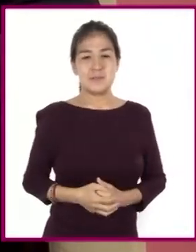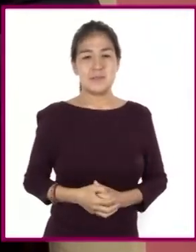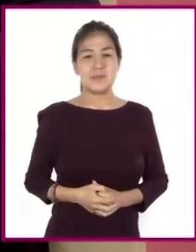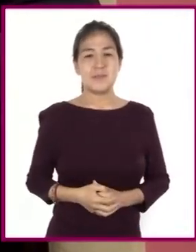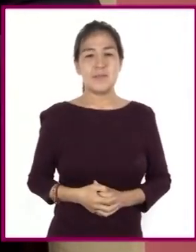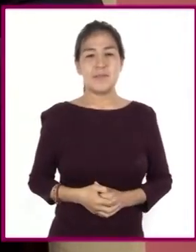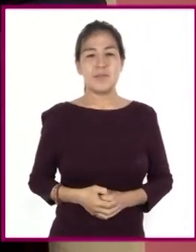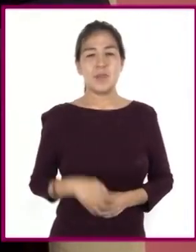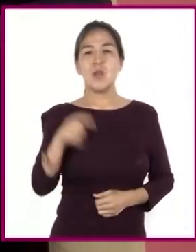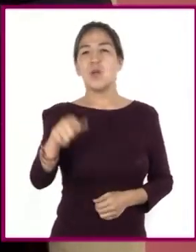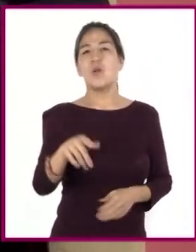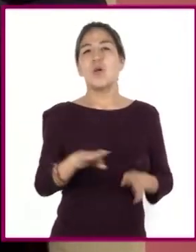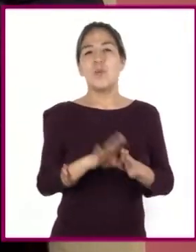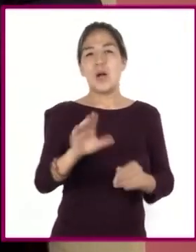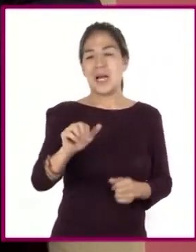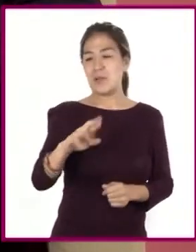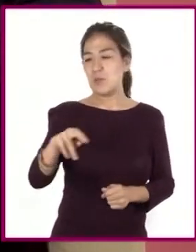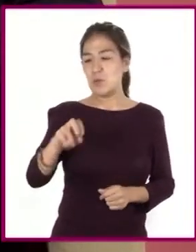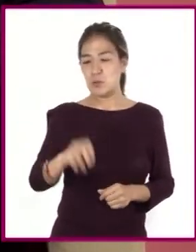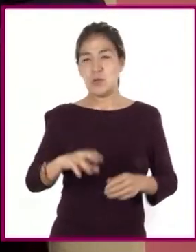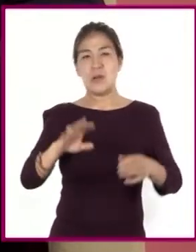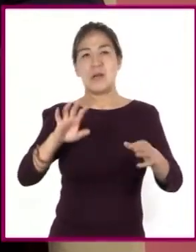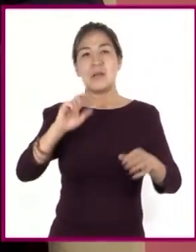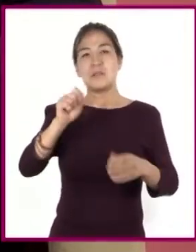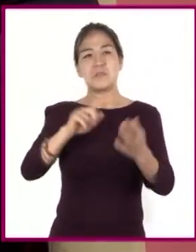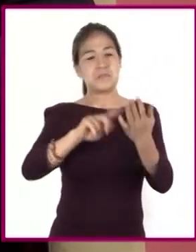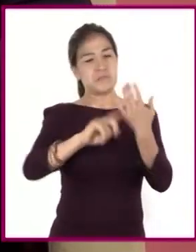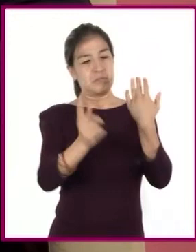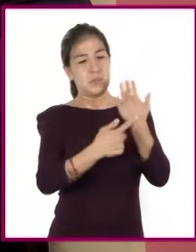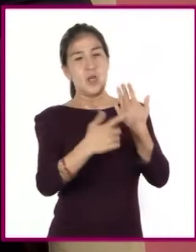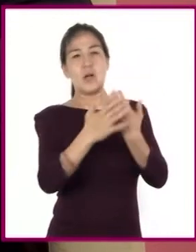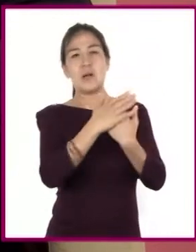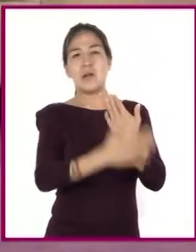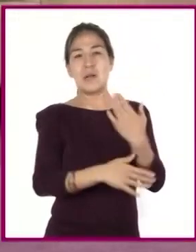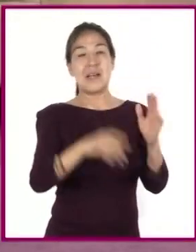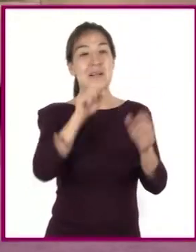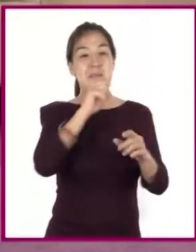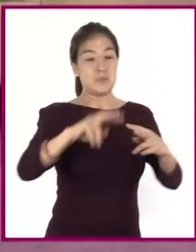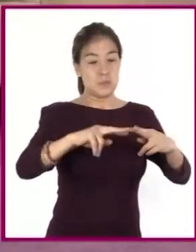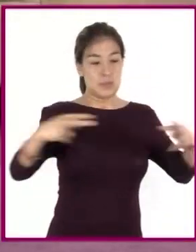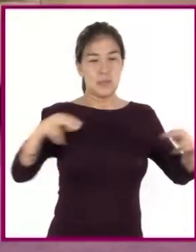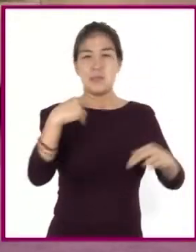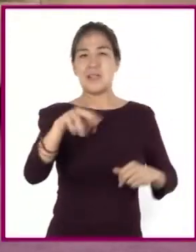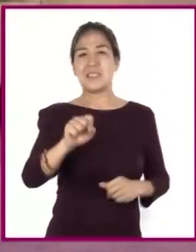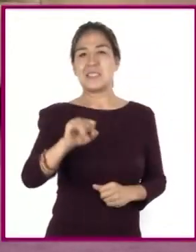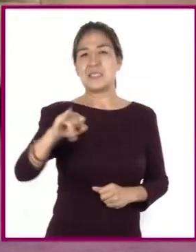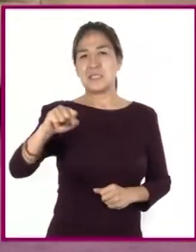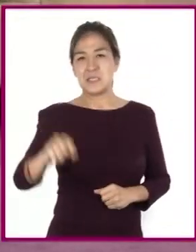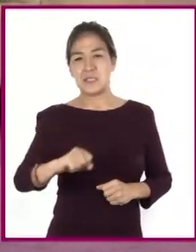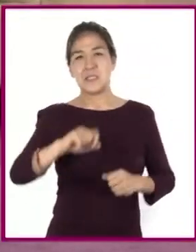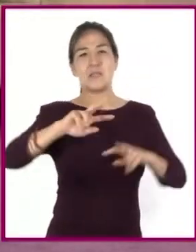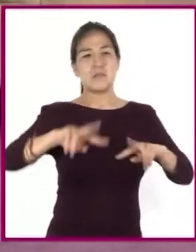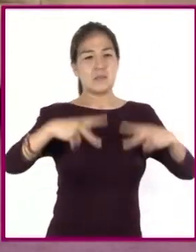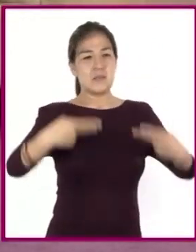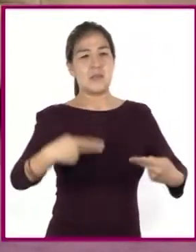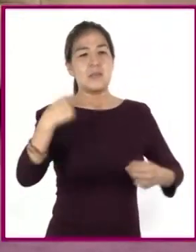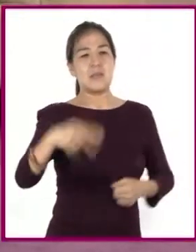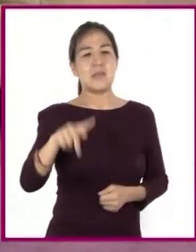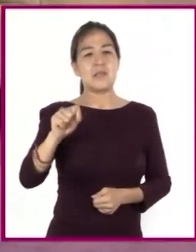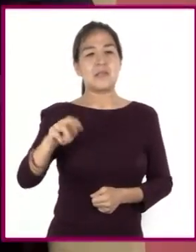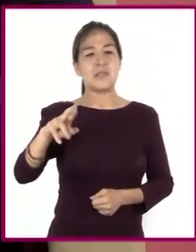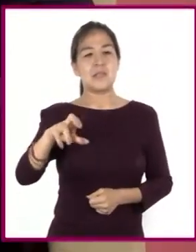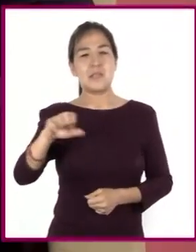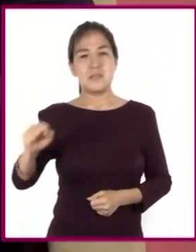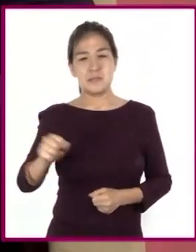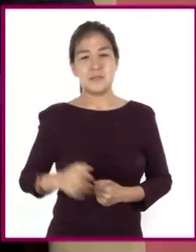la estructura del carbono o del lado contrario. Si están del mismo lado se llaman cis, si están del lado contrario se llaman trans.